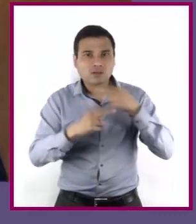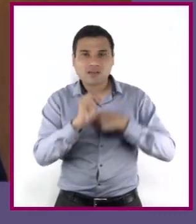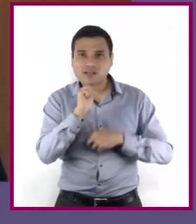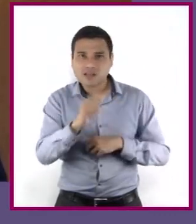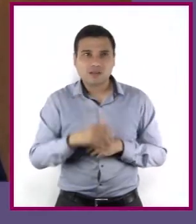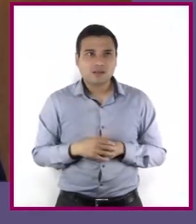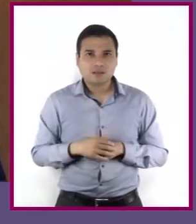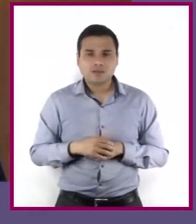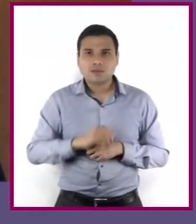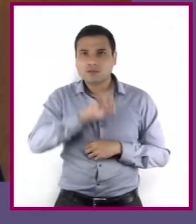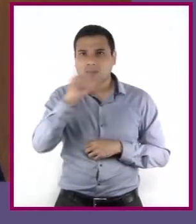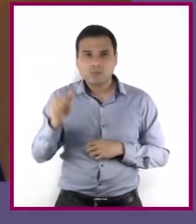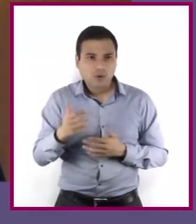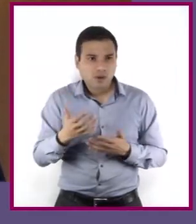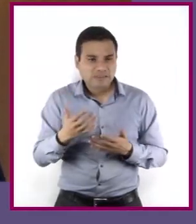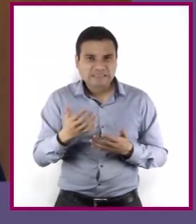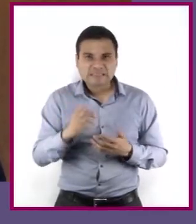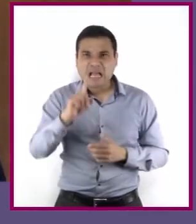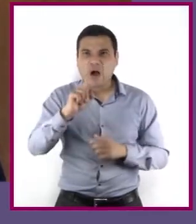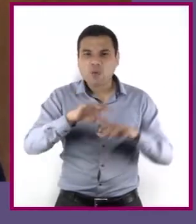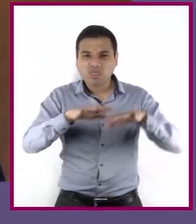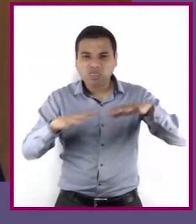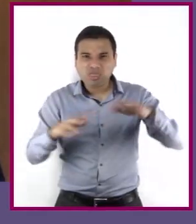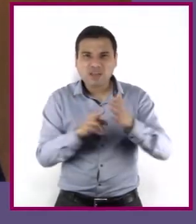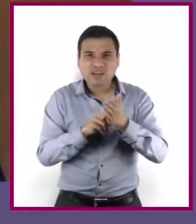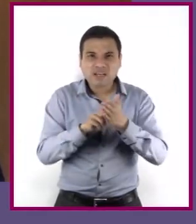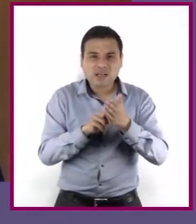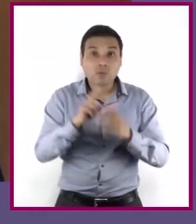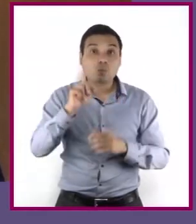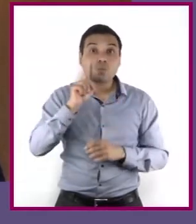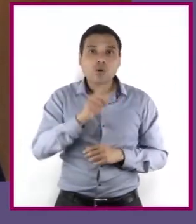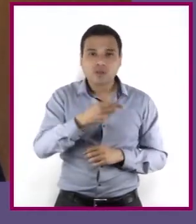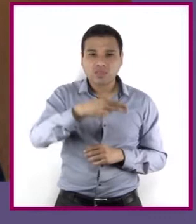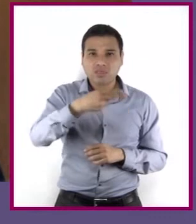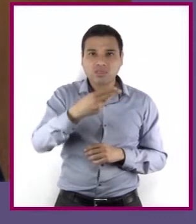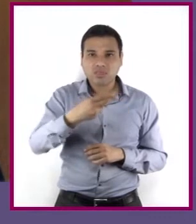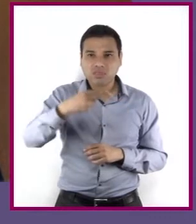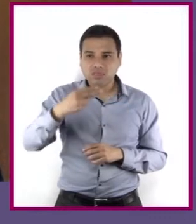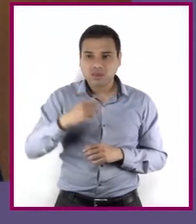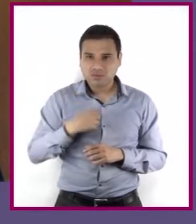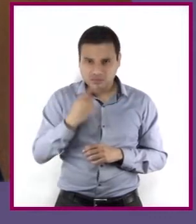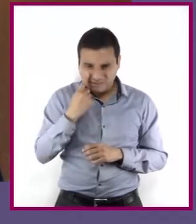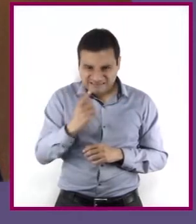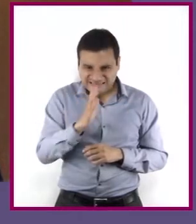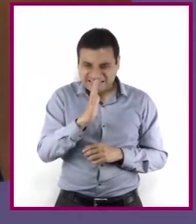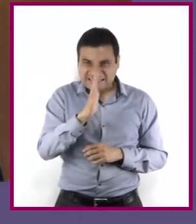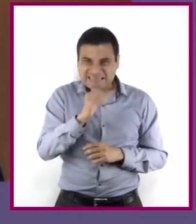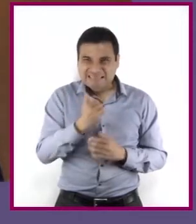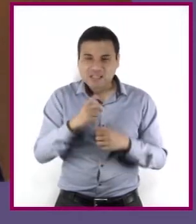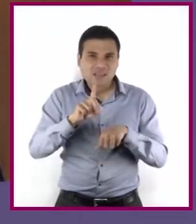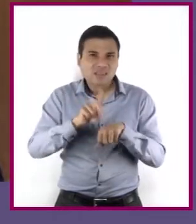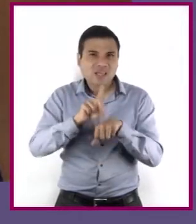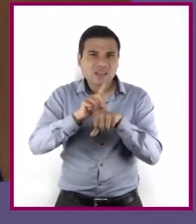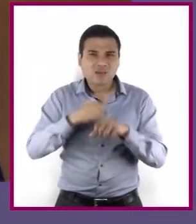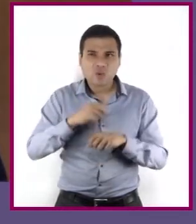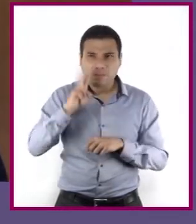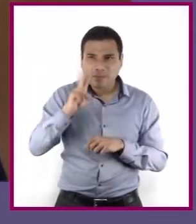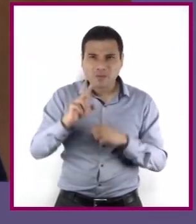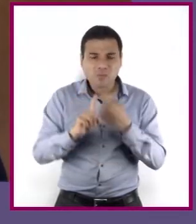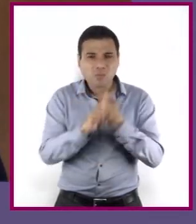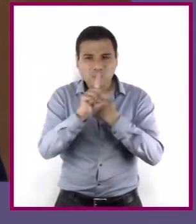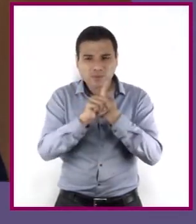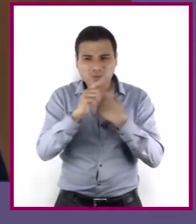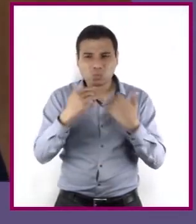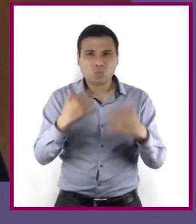fue localizado en un canal de aguas negras. Me dolió mucho la noticia y me hizo reflexionar sobre lo que observo de manera cotidiana y lo que aprendí en